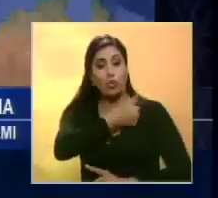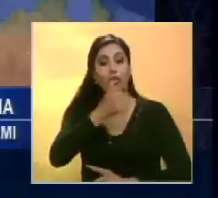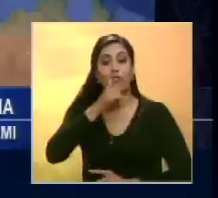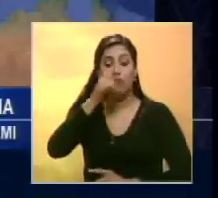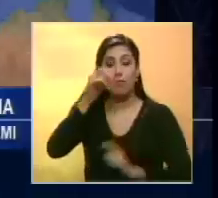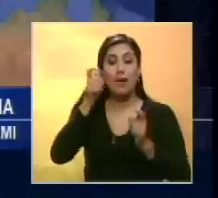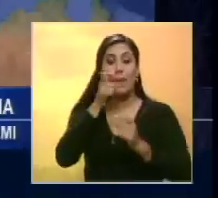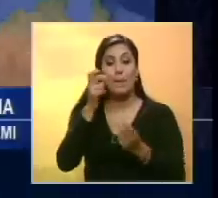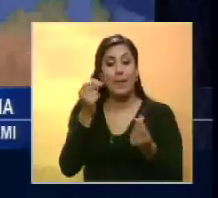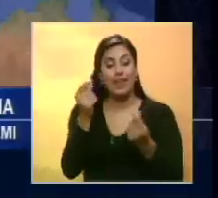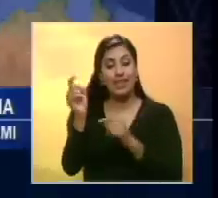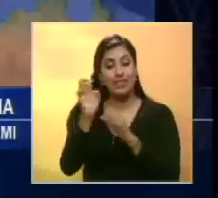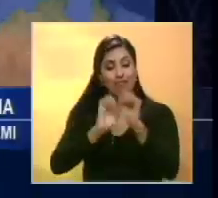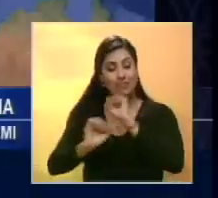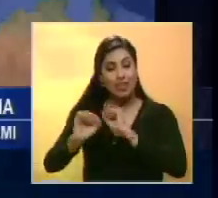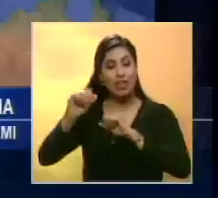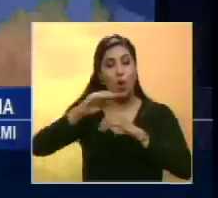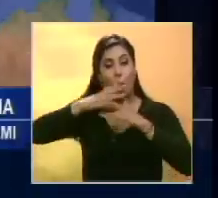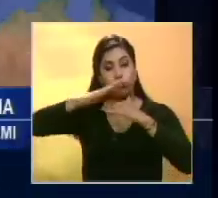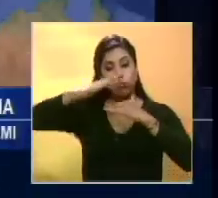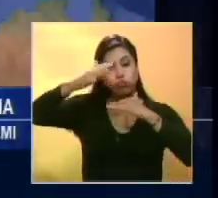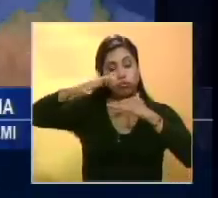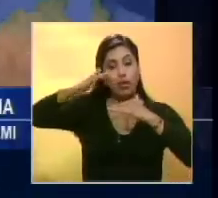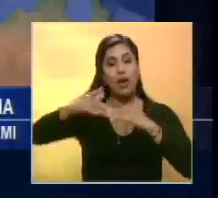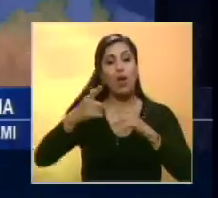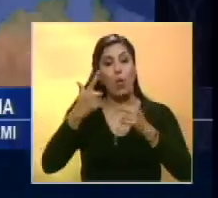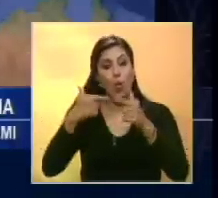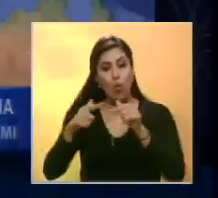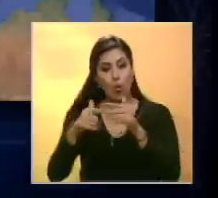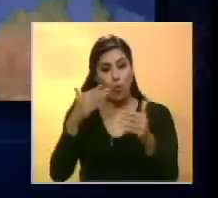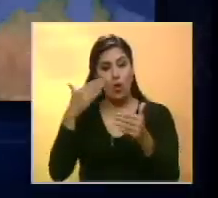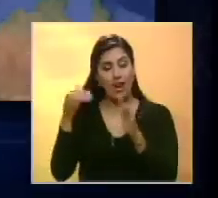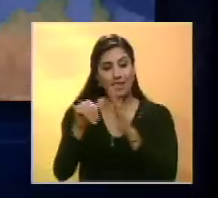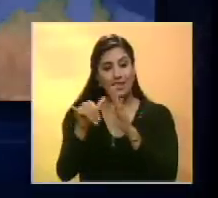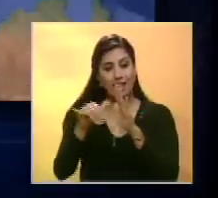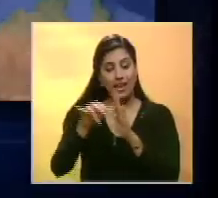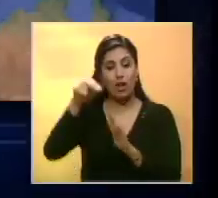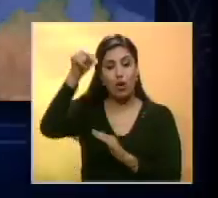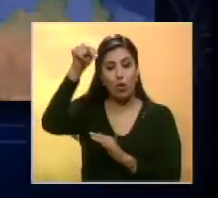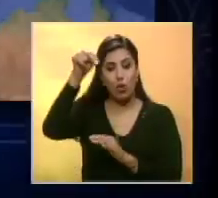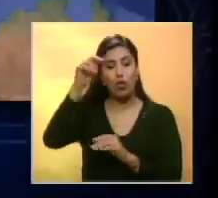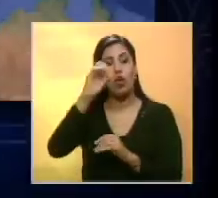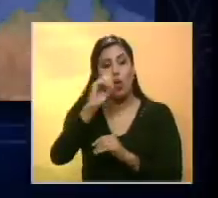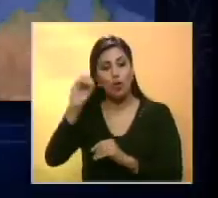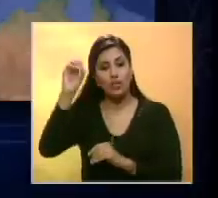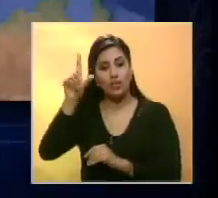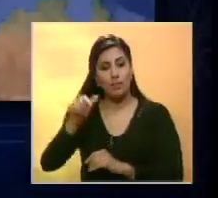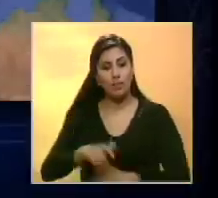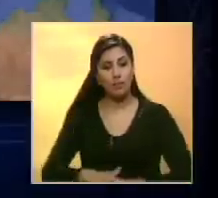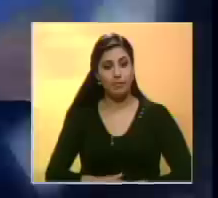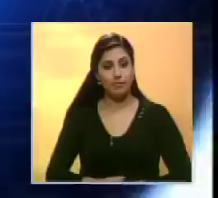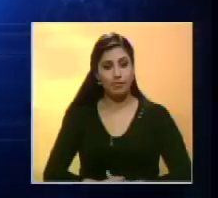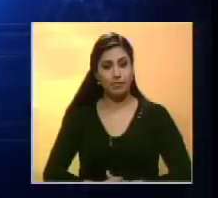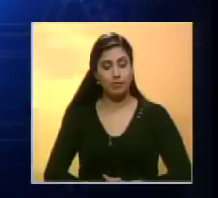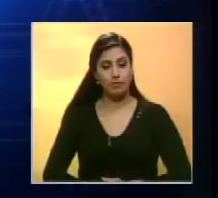anunciaron alerta preventiva de tsunami para las provincias de Sumatra del Norte y Sumatra Occidental.